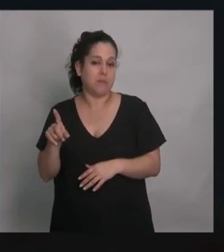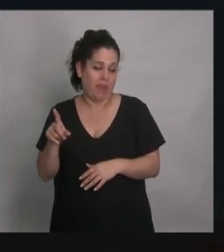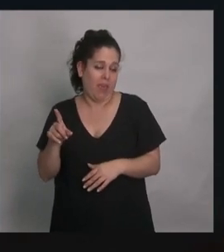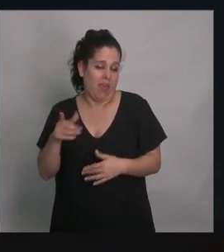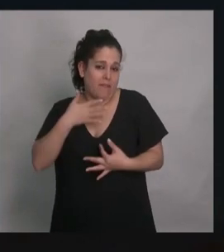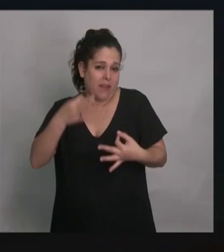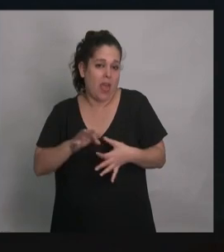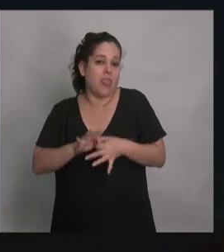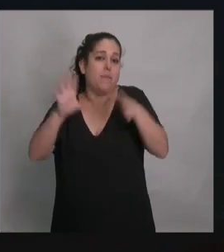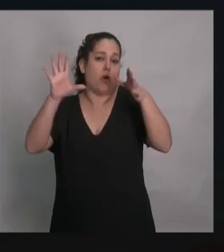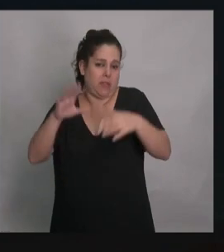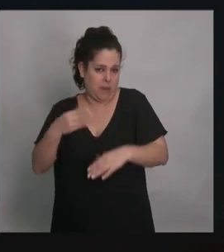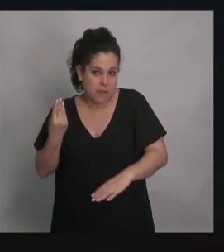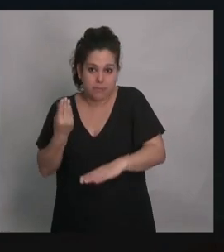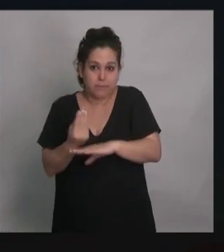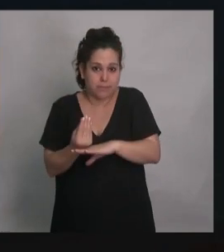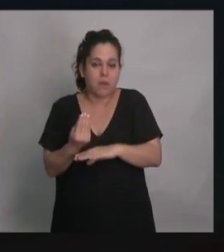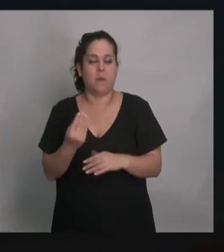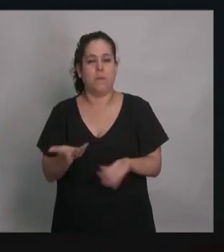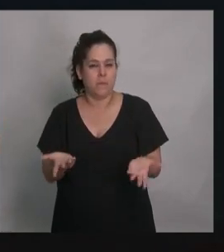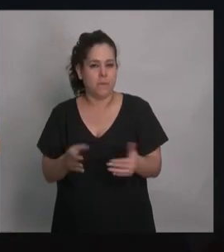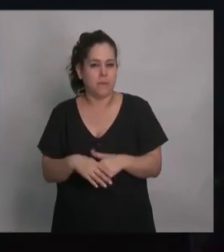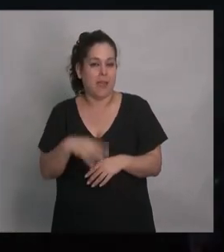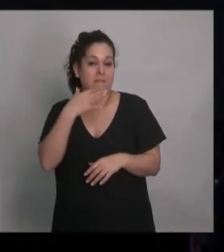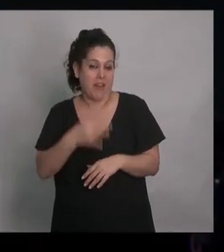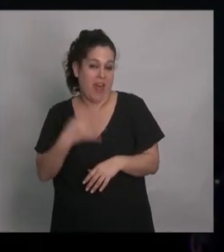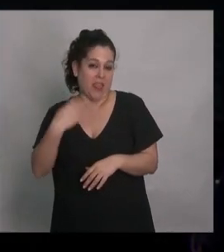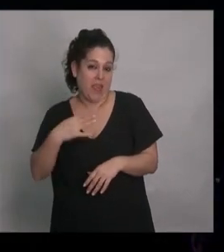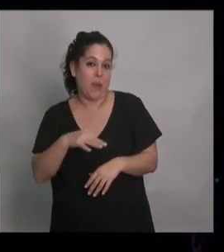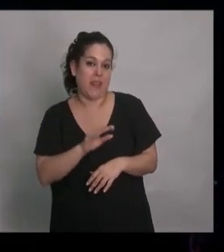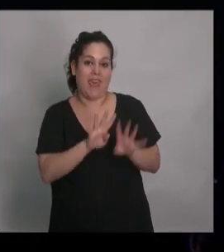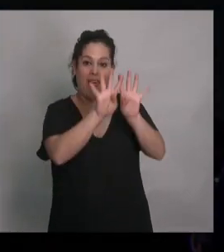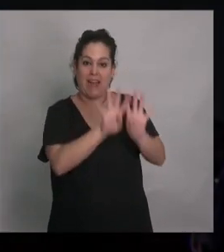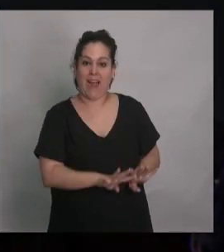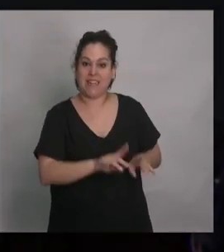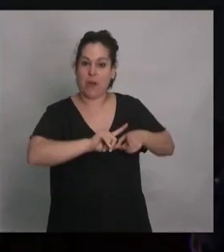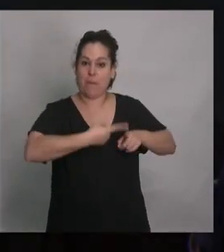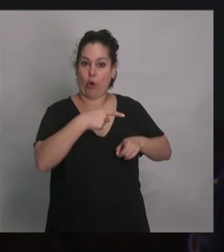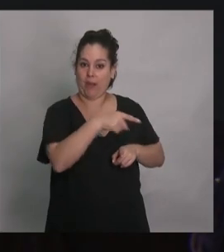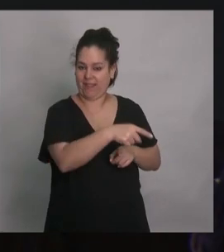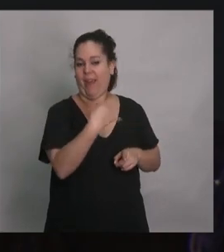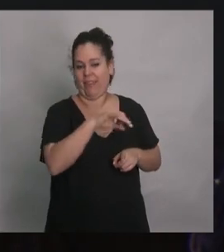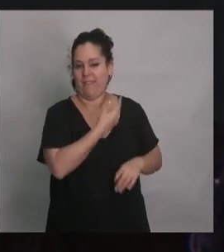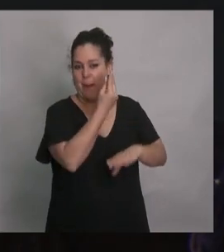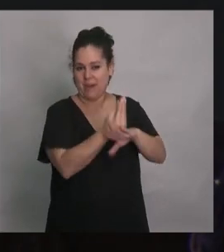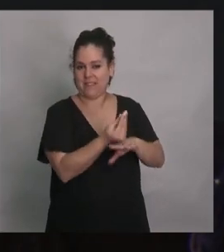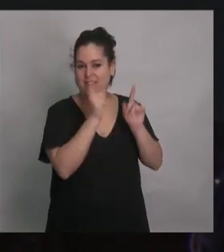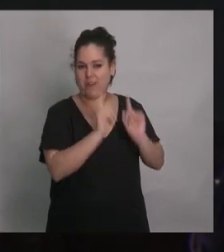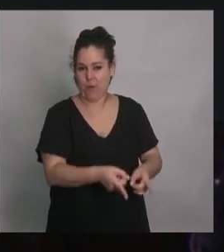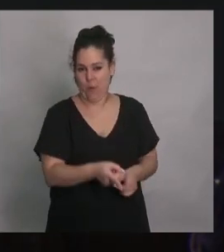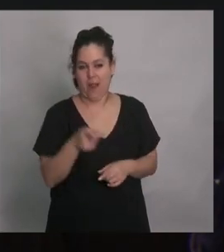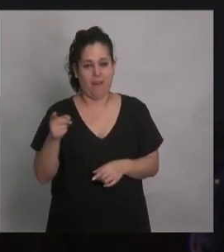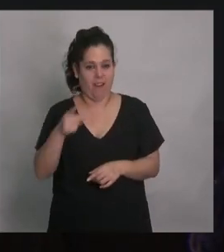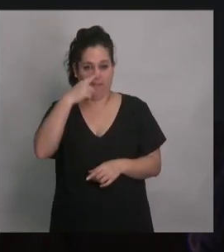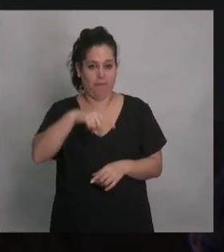que debería ser democráticamente el que se presentara a las urnas en la cárcel, por una cárcel política y ha elegido Bolsonaro